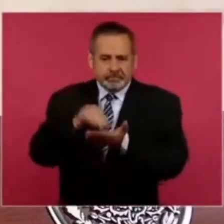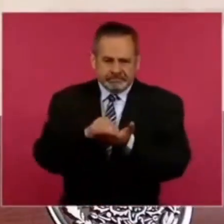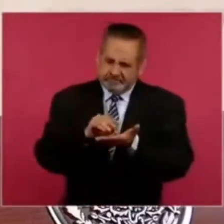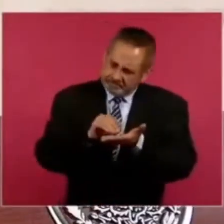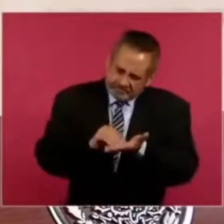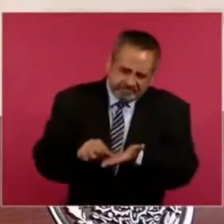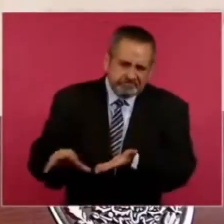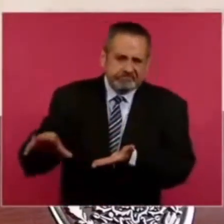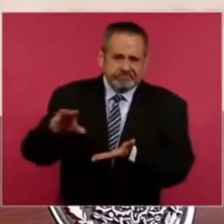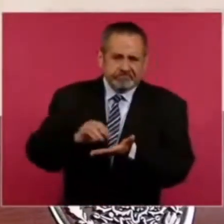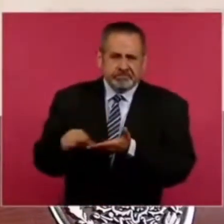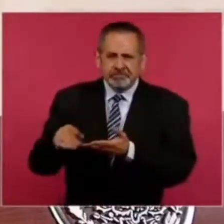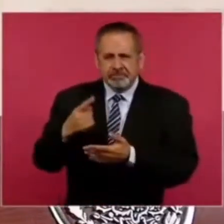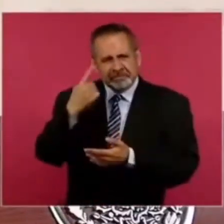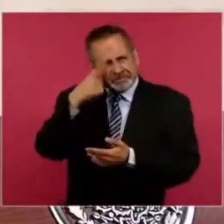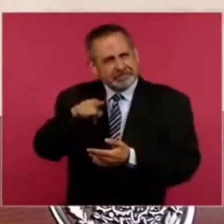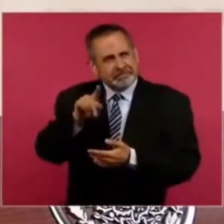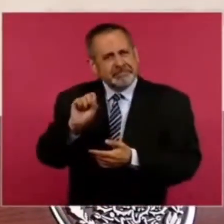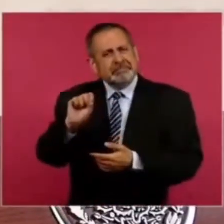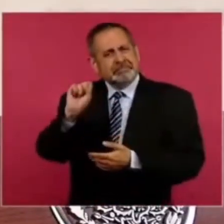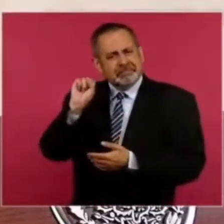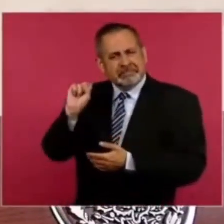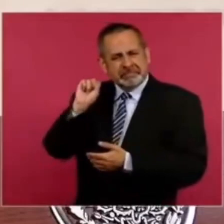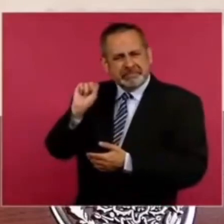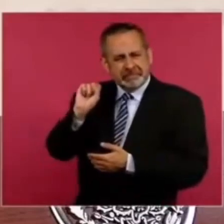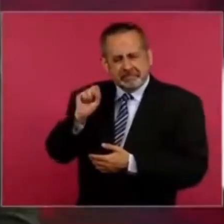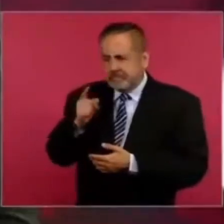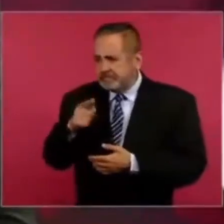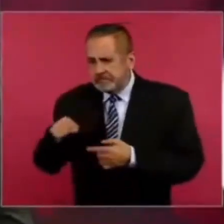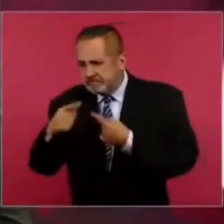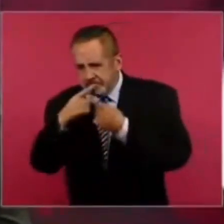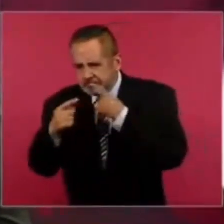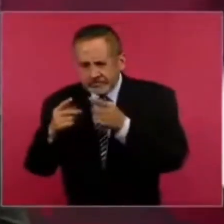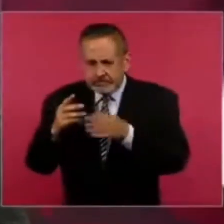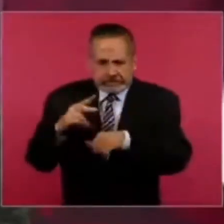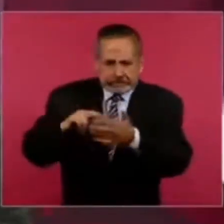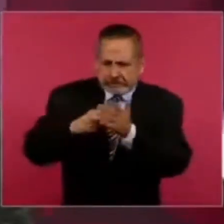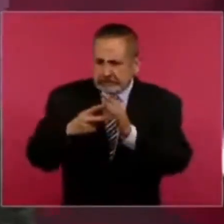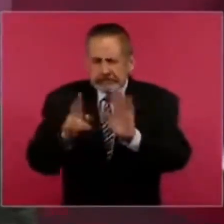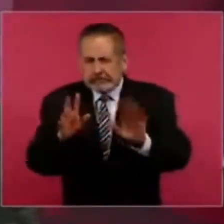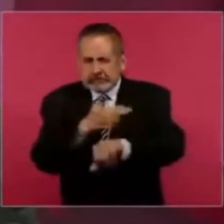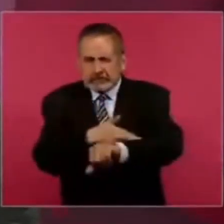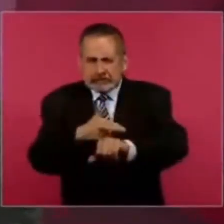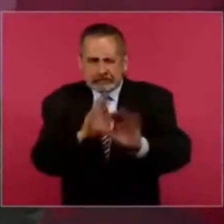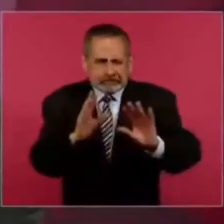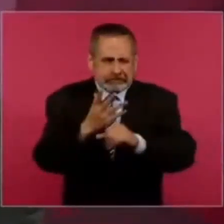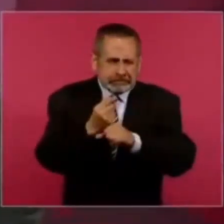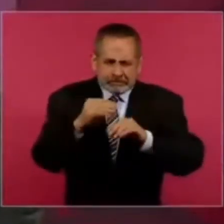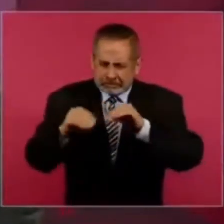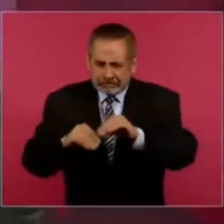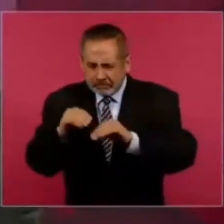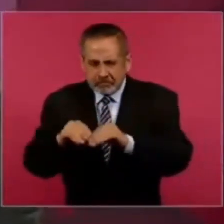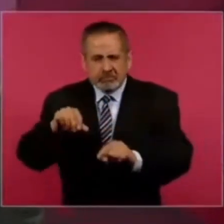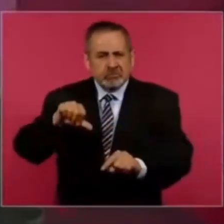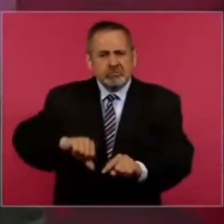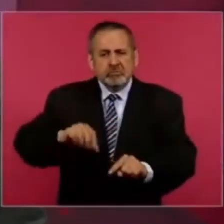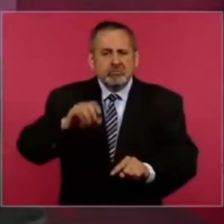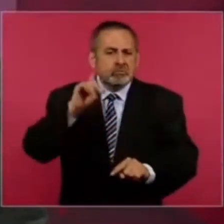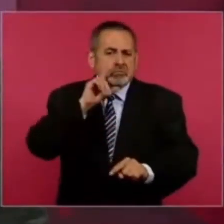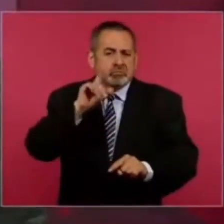Se pensaba hacerlo el sábado, pero pidieron los técnicos hacerlo hoy o